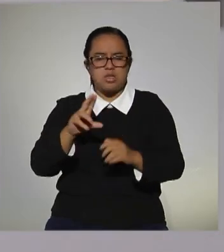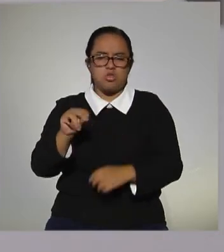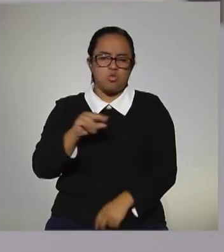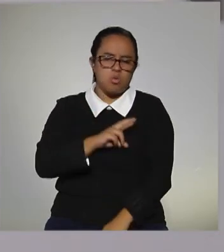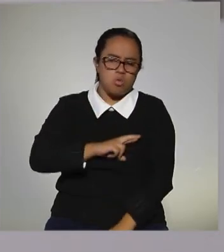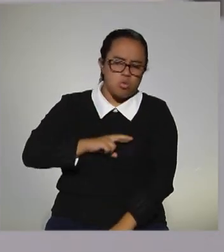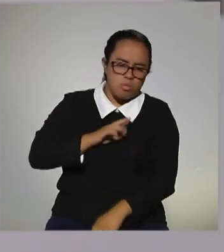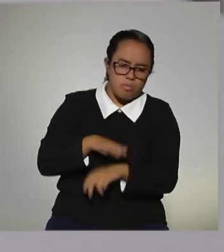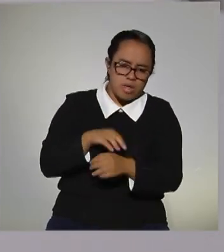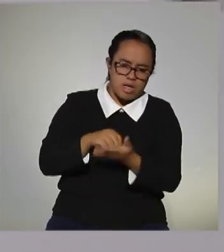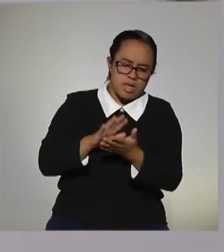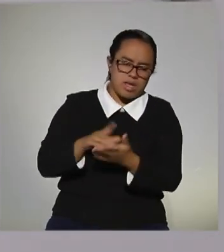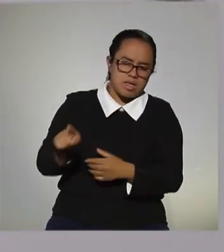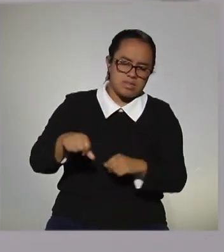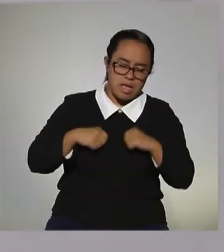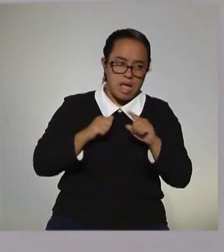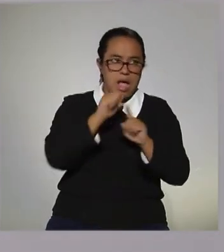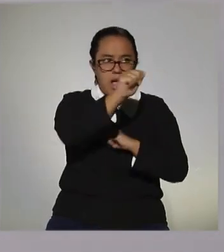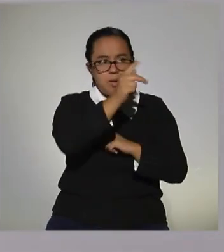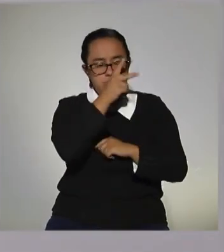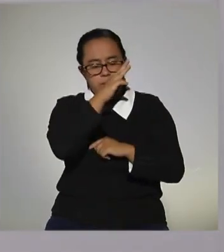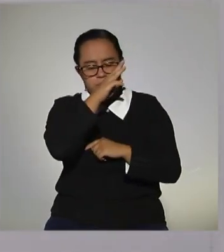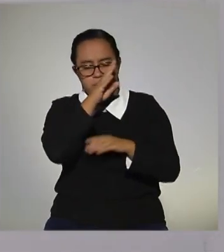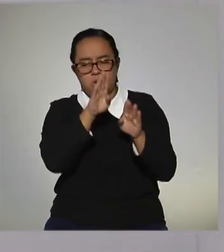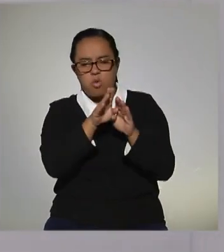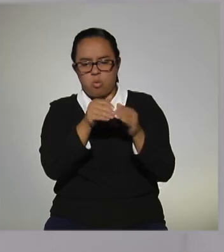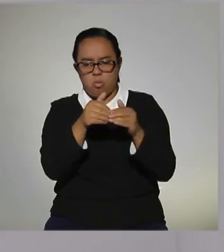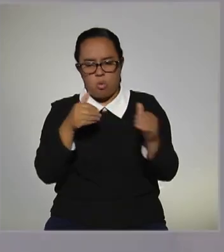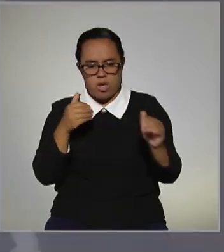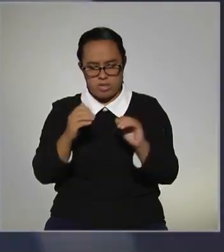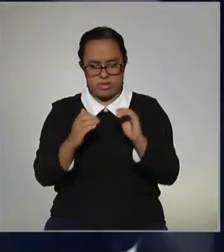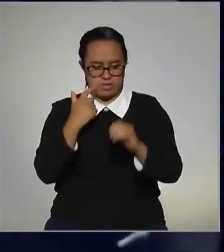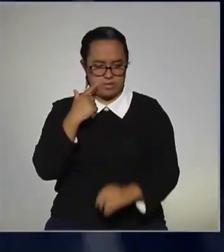los adolescentes hacia los padres. Vamos a escucharla.